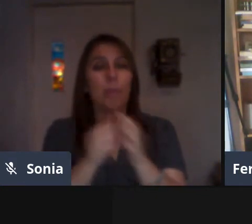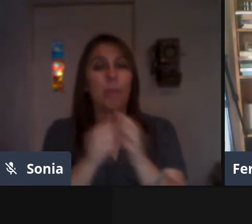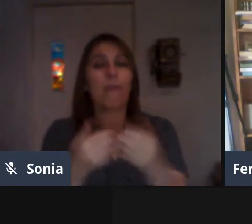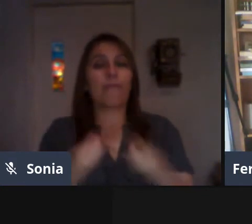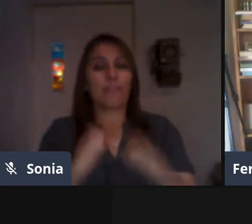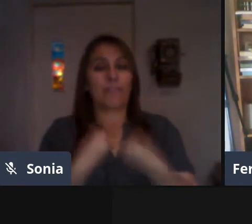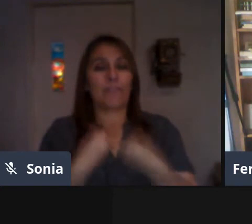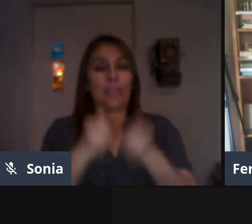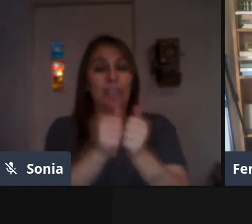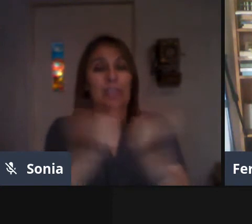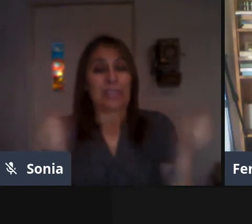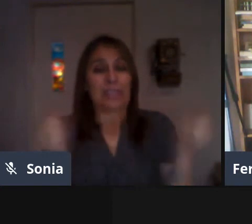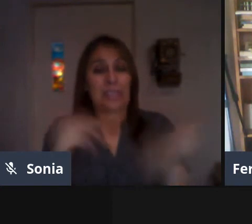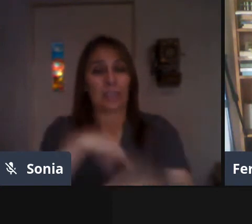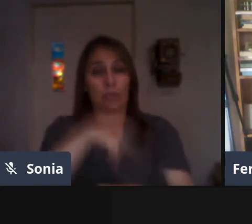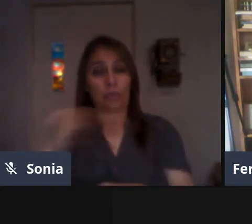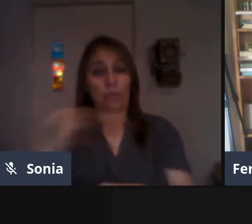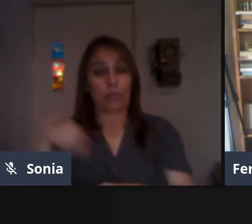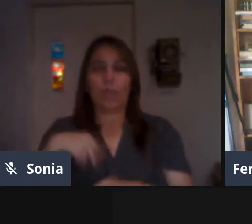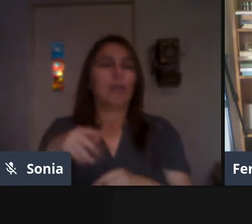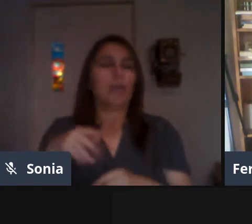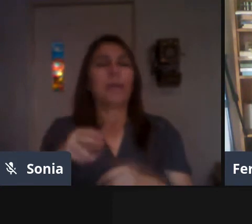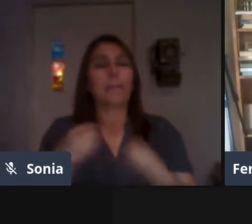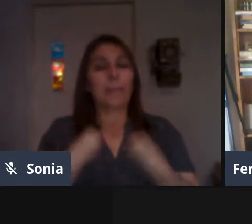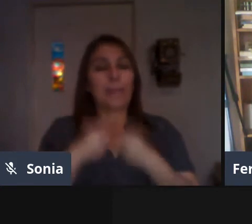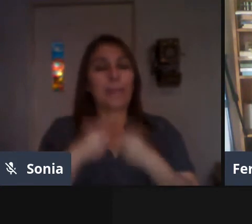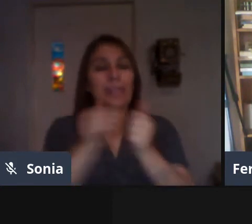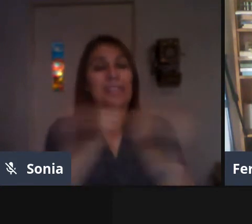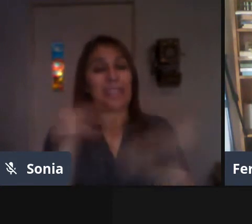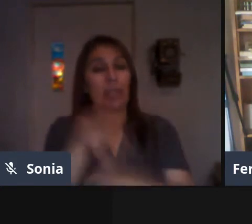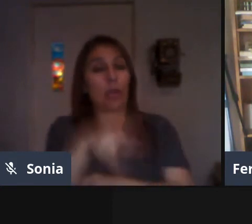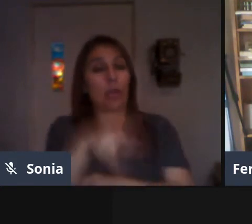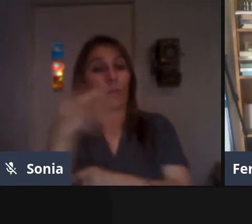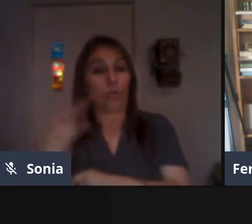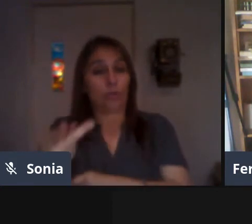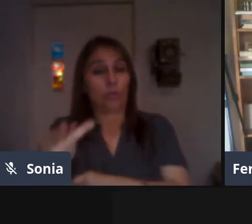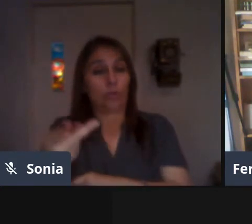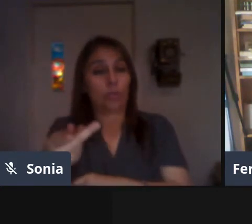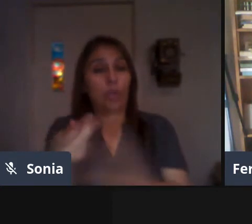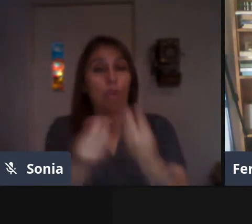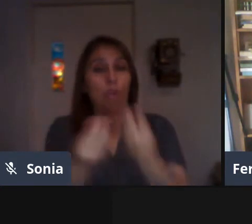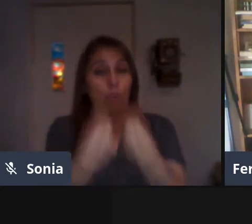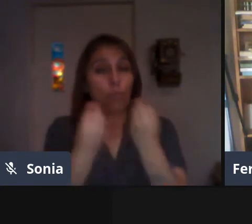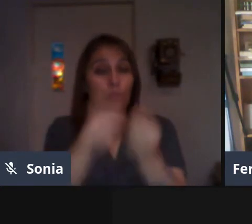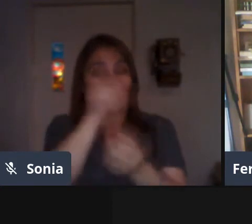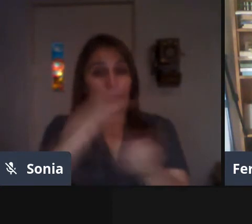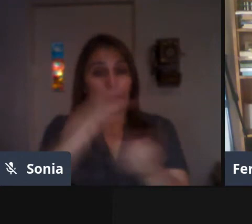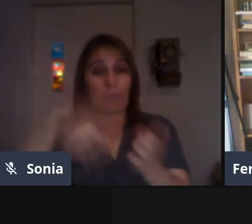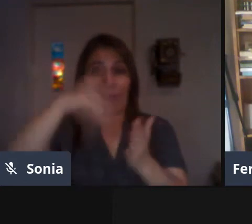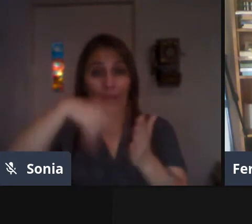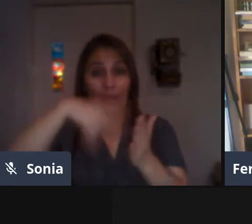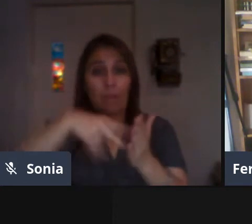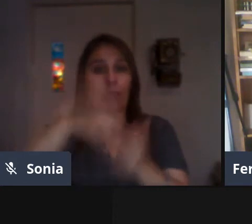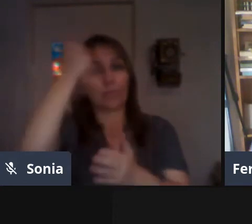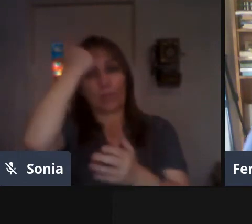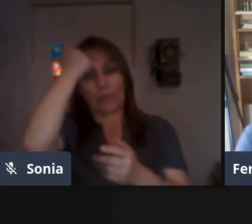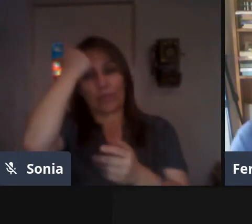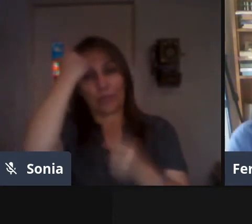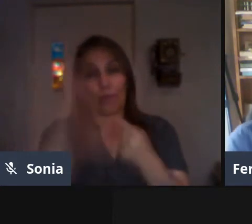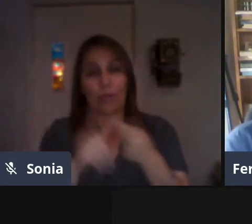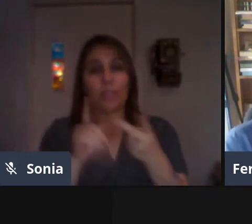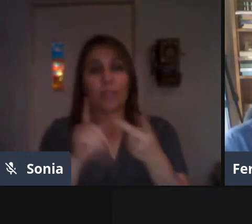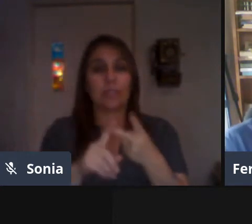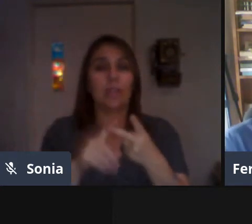novelas muchos de los que las leen también somos maestros somos maestros o somos como yoani personas que trabajan con